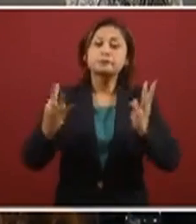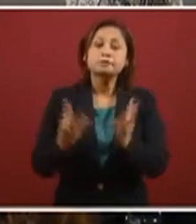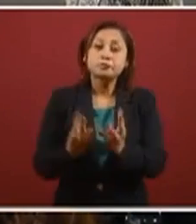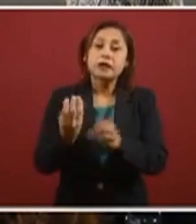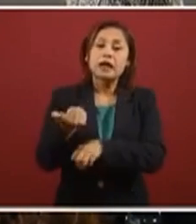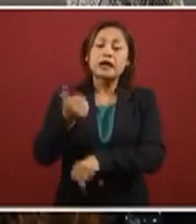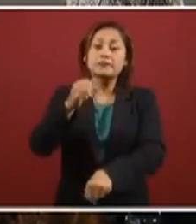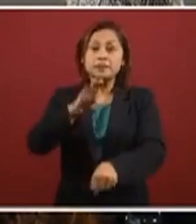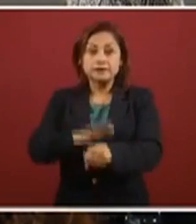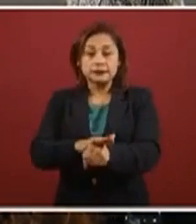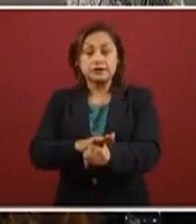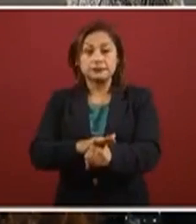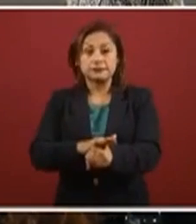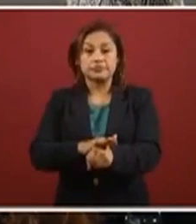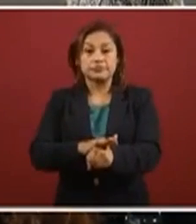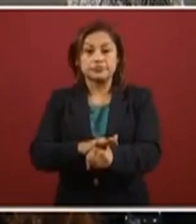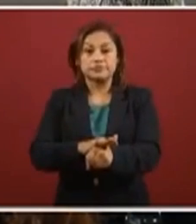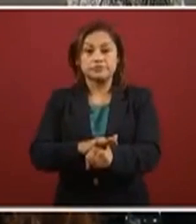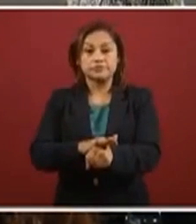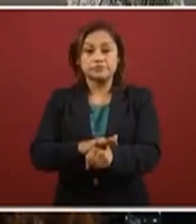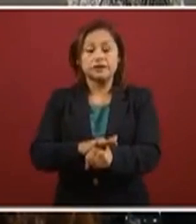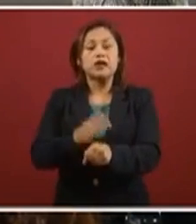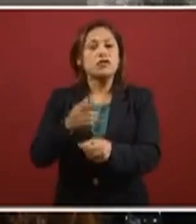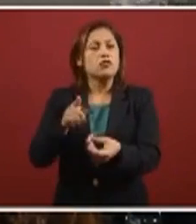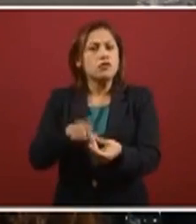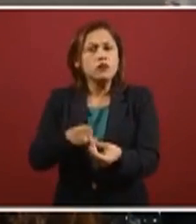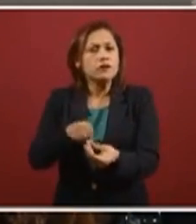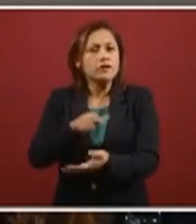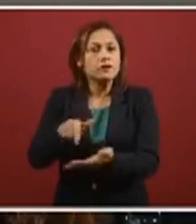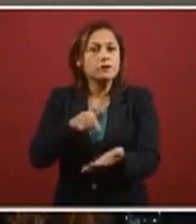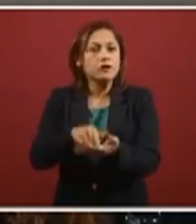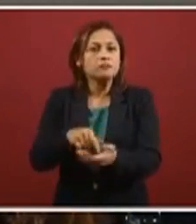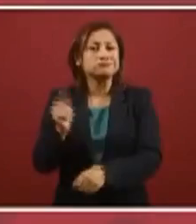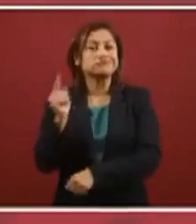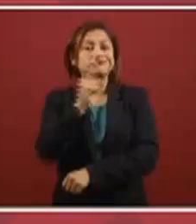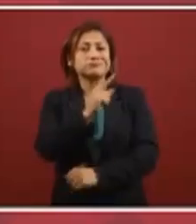consejo de administración, se hizo unos pinos.